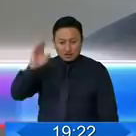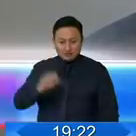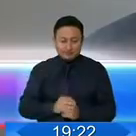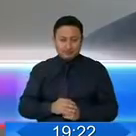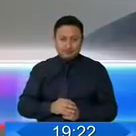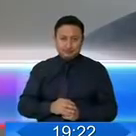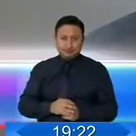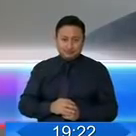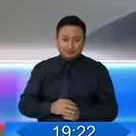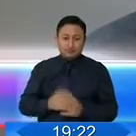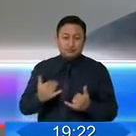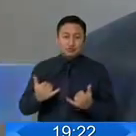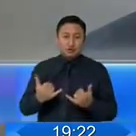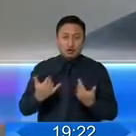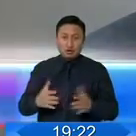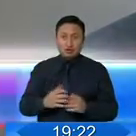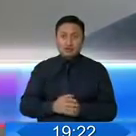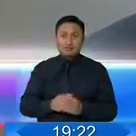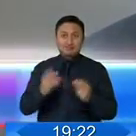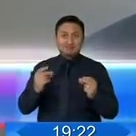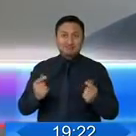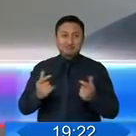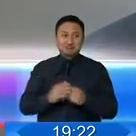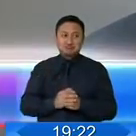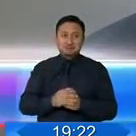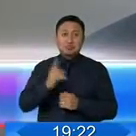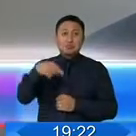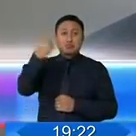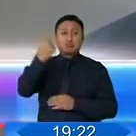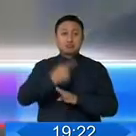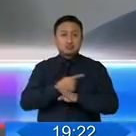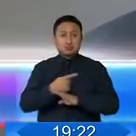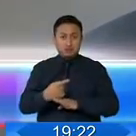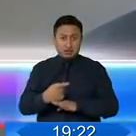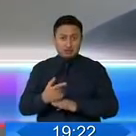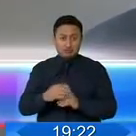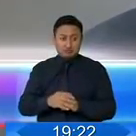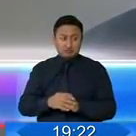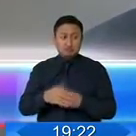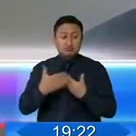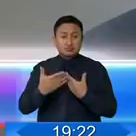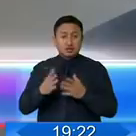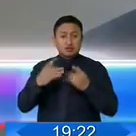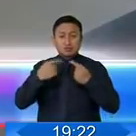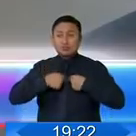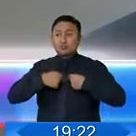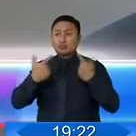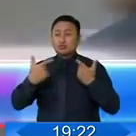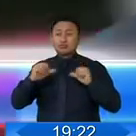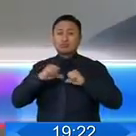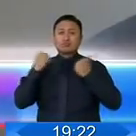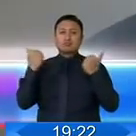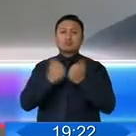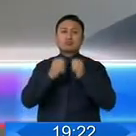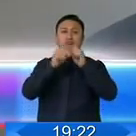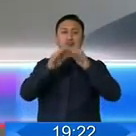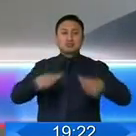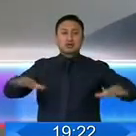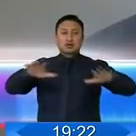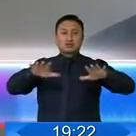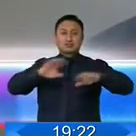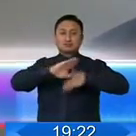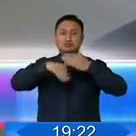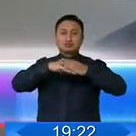nosotros de manera inmediata, máximo la próxima semana, estaremos convocando a una asamblea general de toda